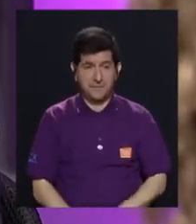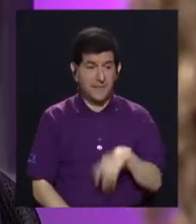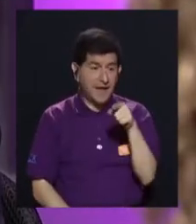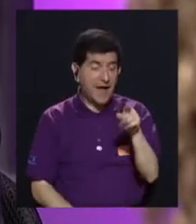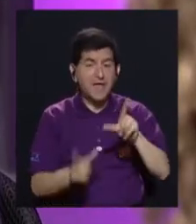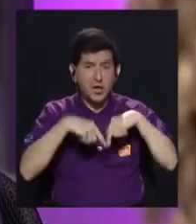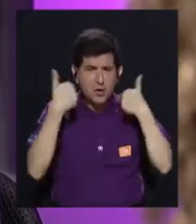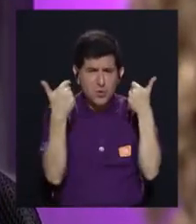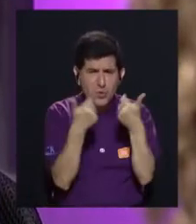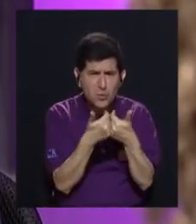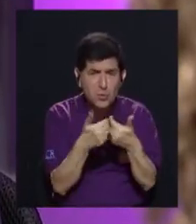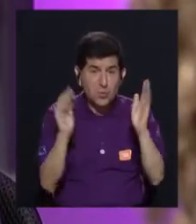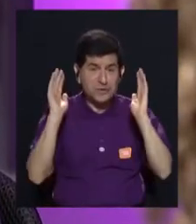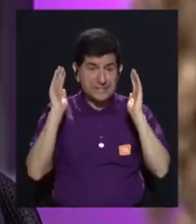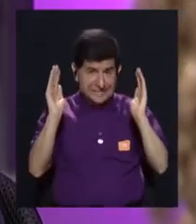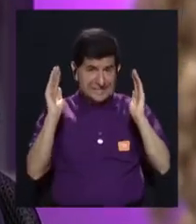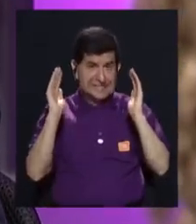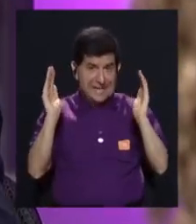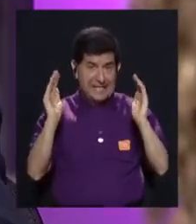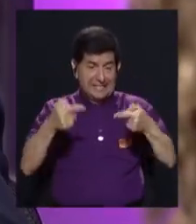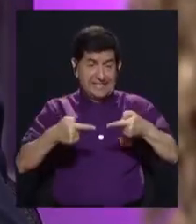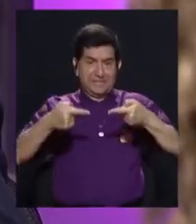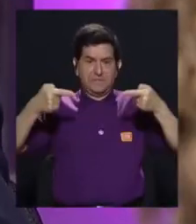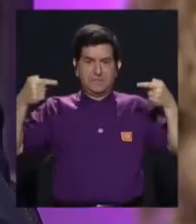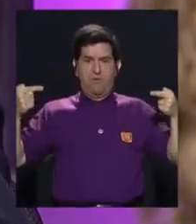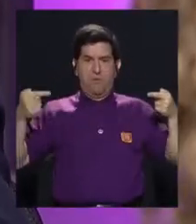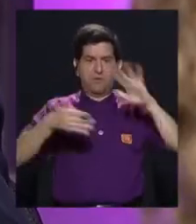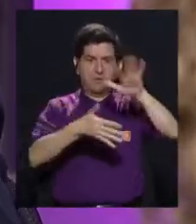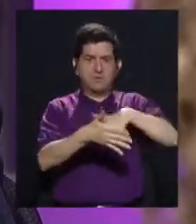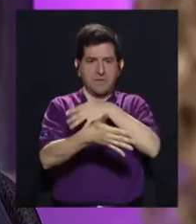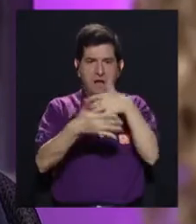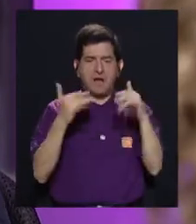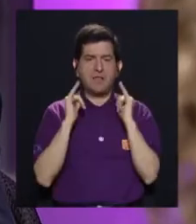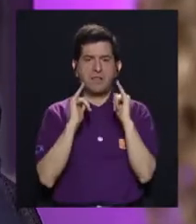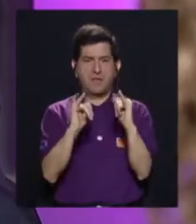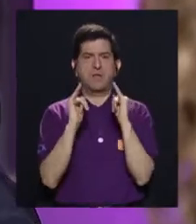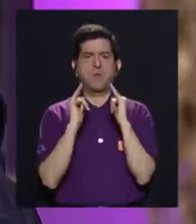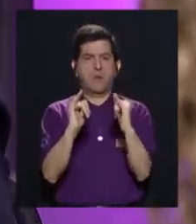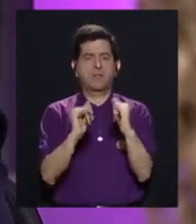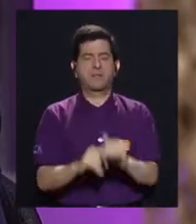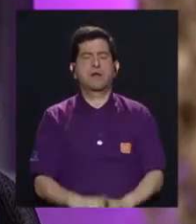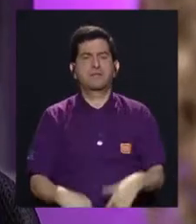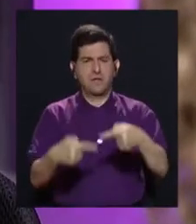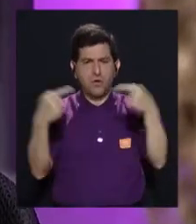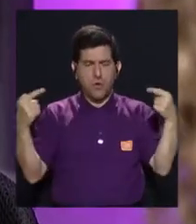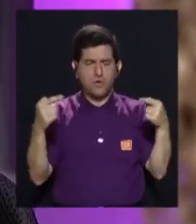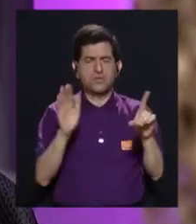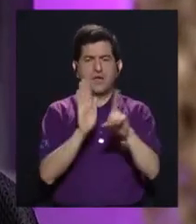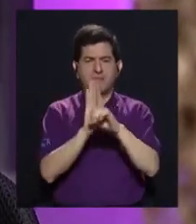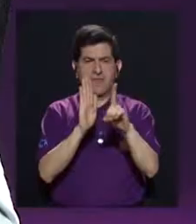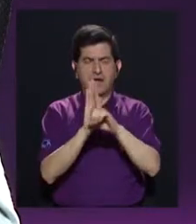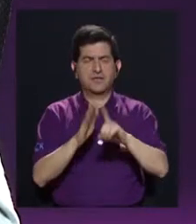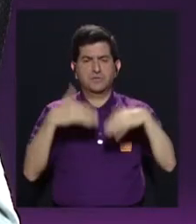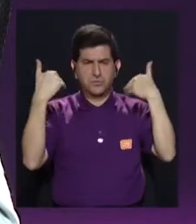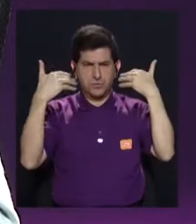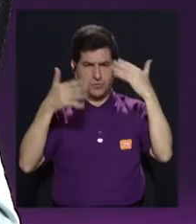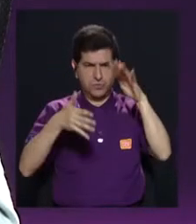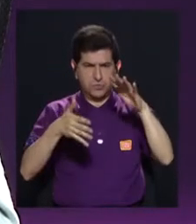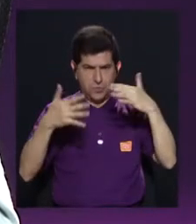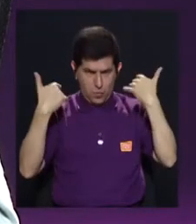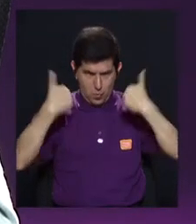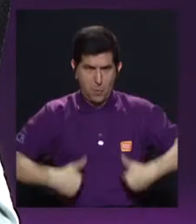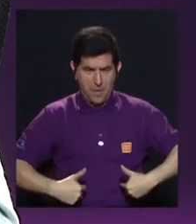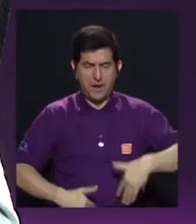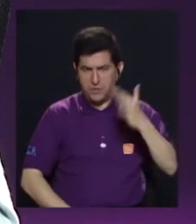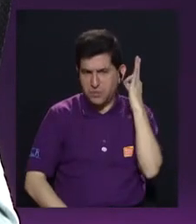sectores tan grandes opuestos a una agenda de igualdad opuestos a una agenda de derechos humanos de las mujeres